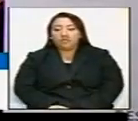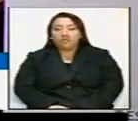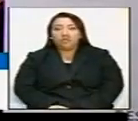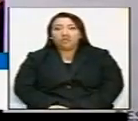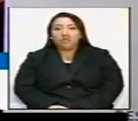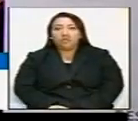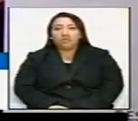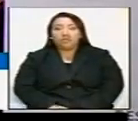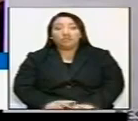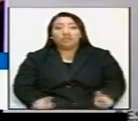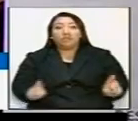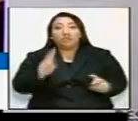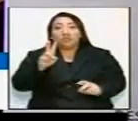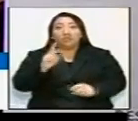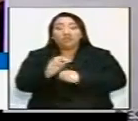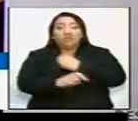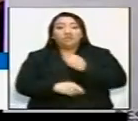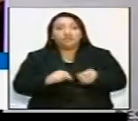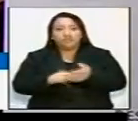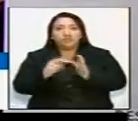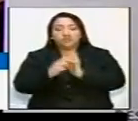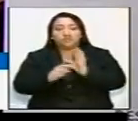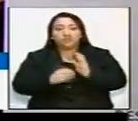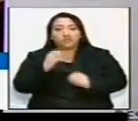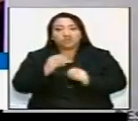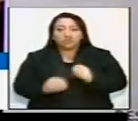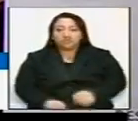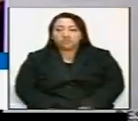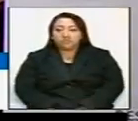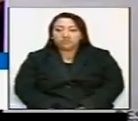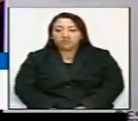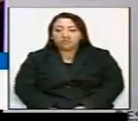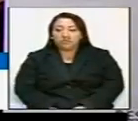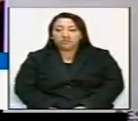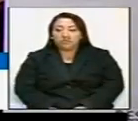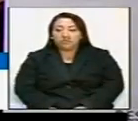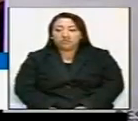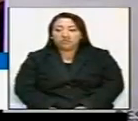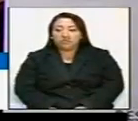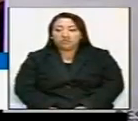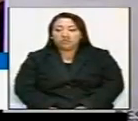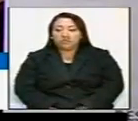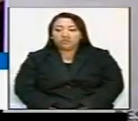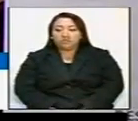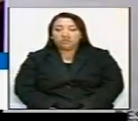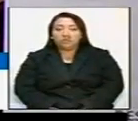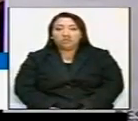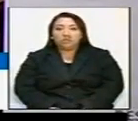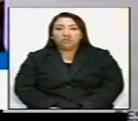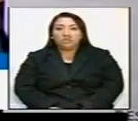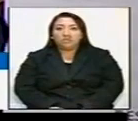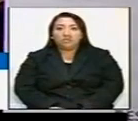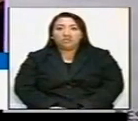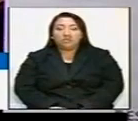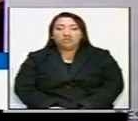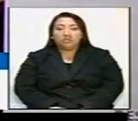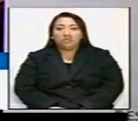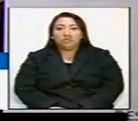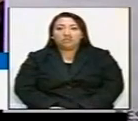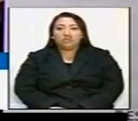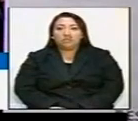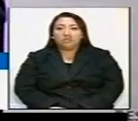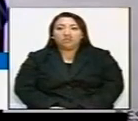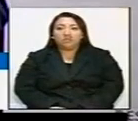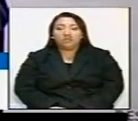puede ser atribuible a los programas de reformas que comenzaron en Australia, la reforma que acabo de